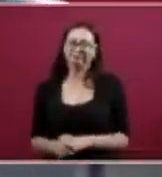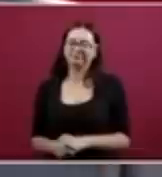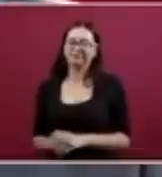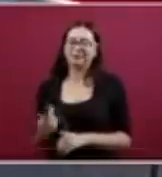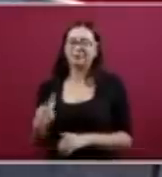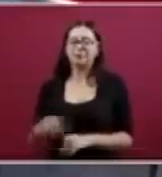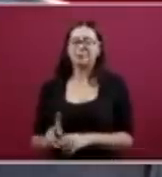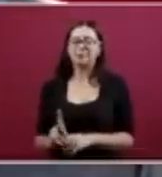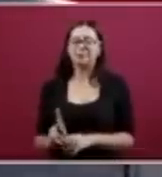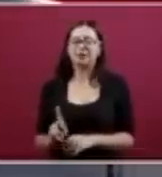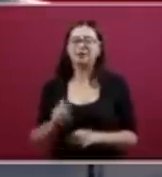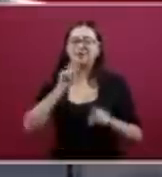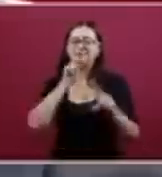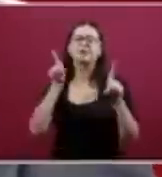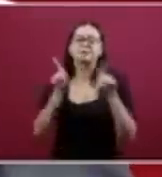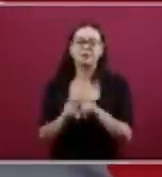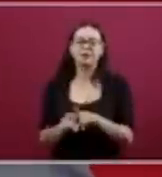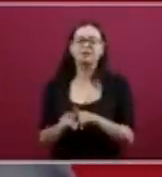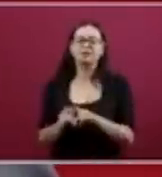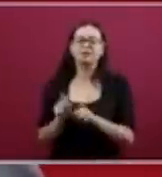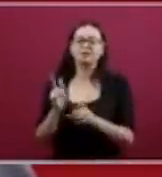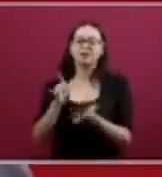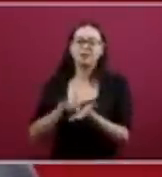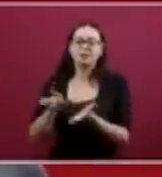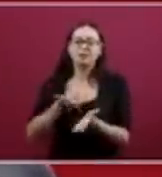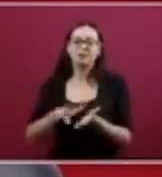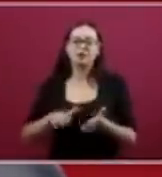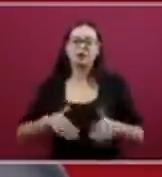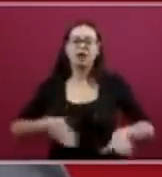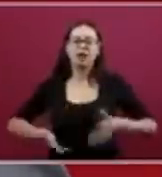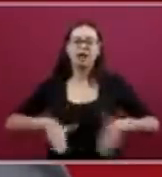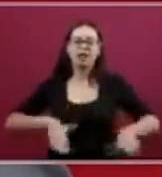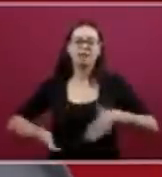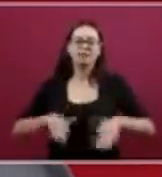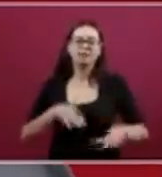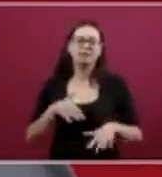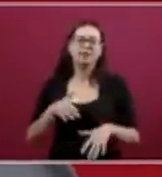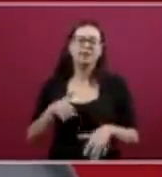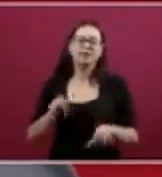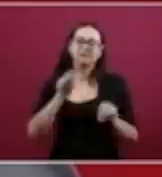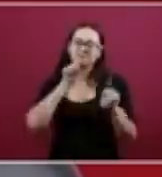pero está para la caminata y para el boxeo.